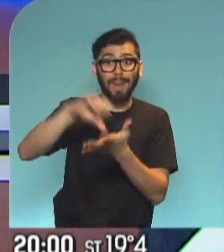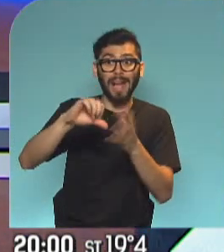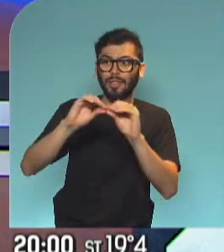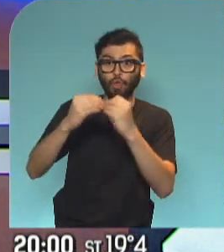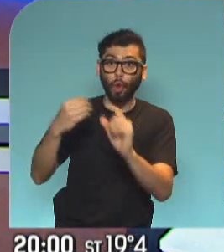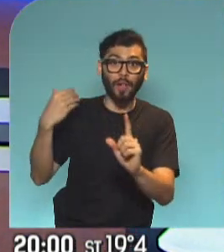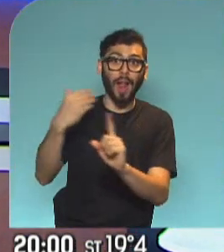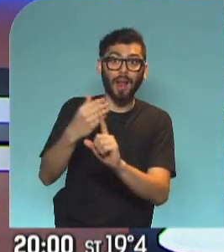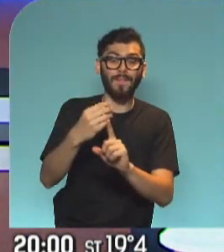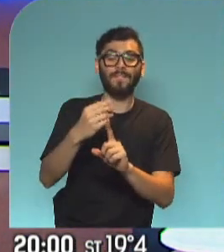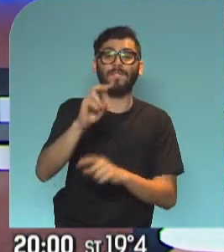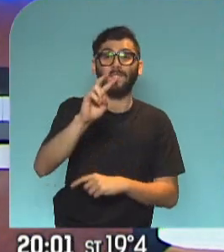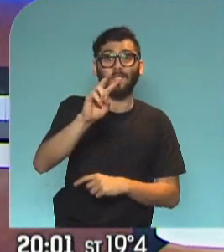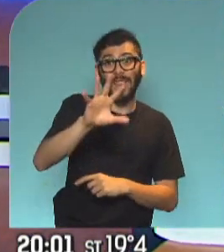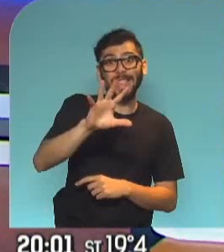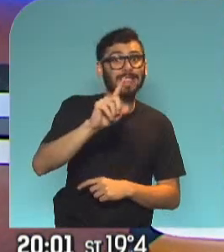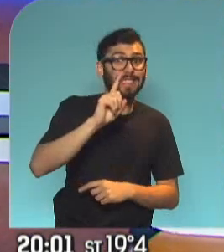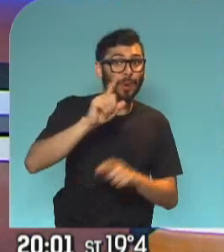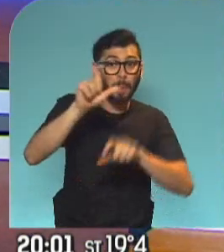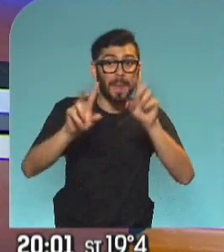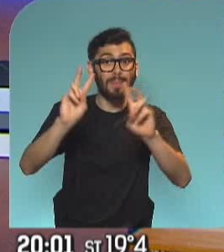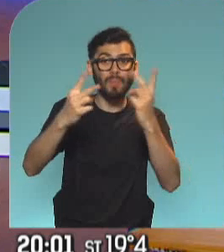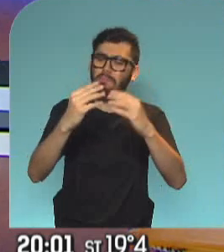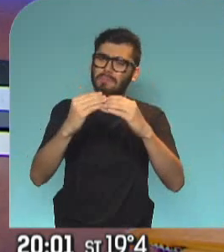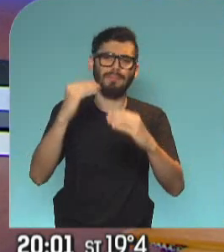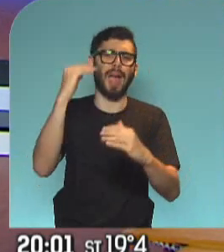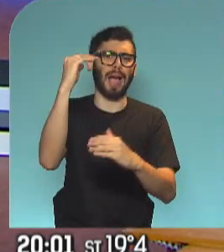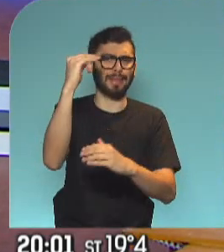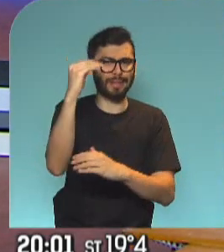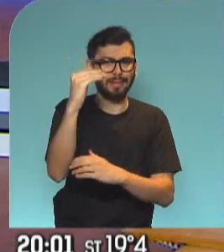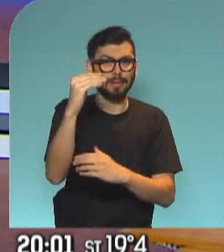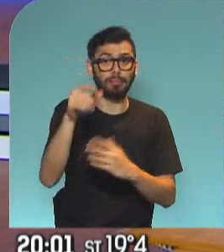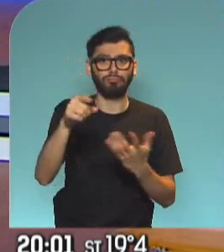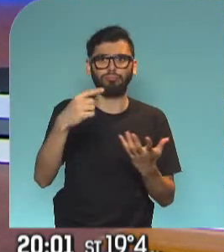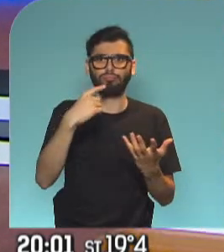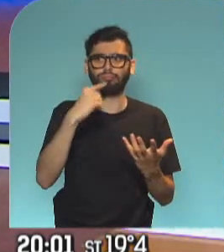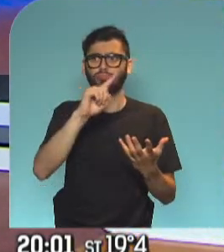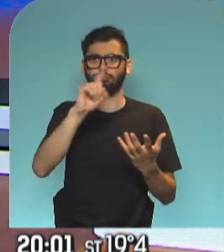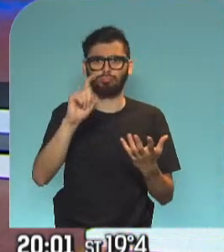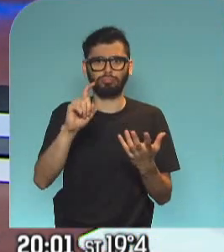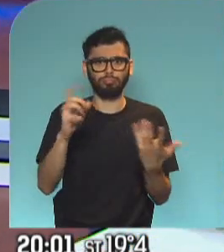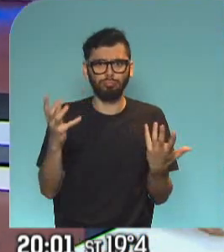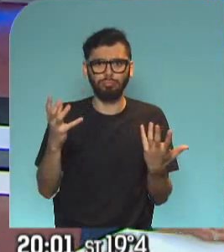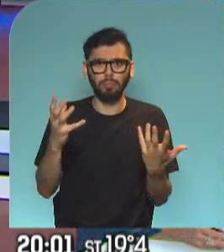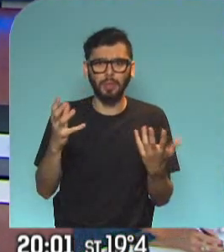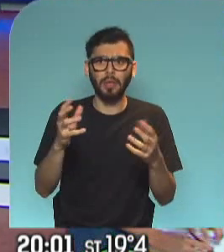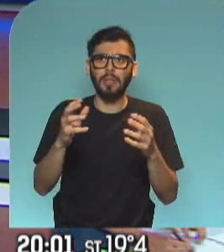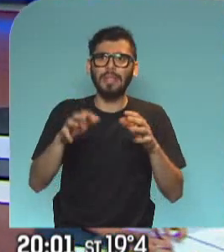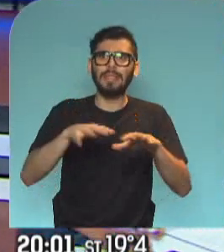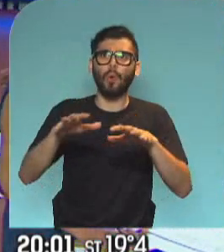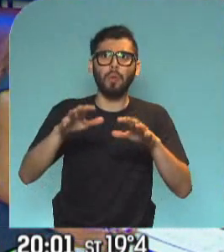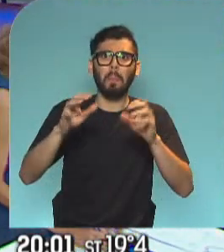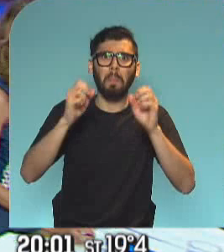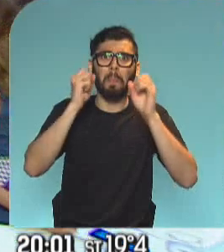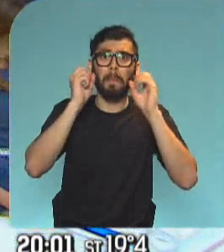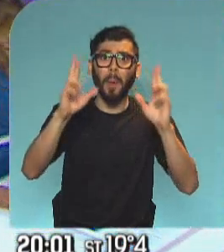las 25.000 muertes con una pregunta: ¿cuándo podremos decir que ha pasado lo peor? Está claro